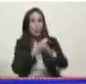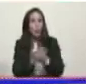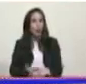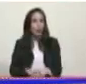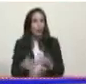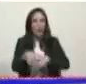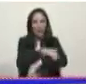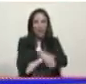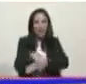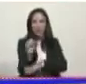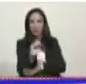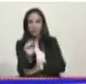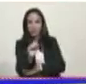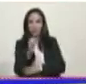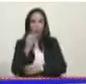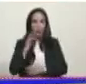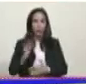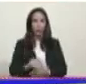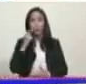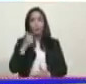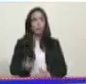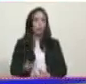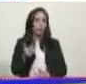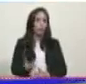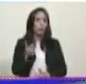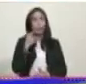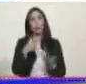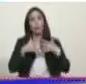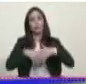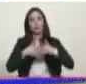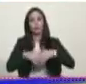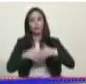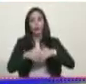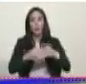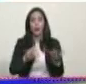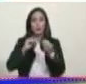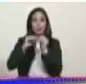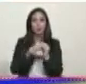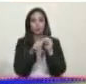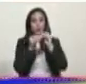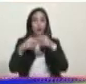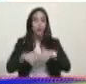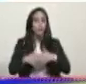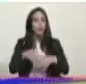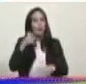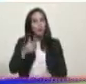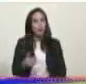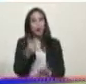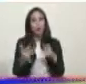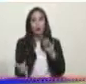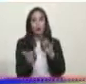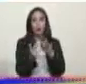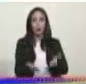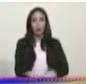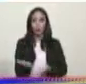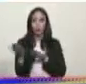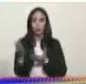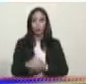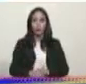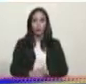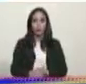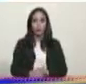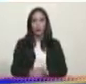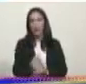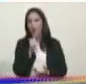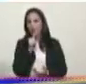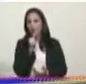es tan importante la recuperación de la industria automotriz, yo quiero darle un pase